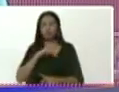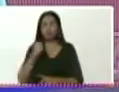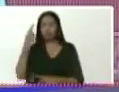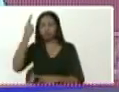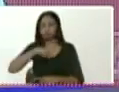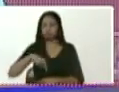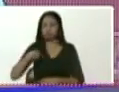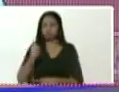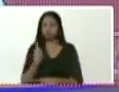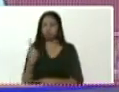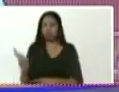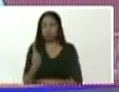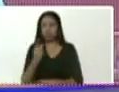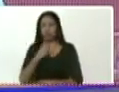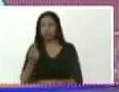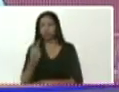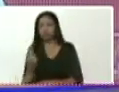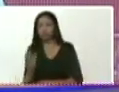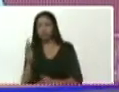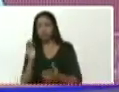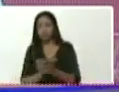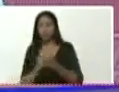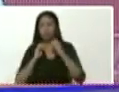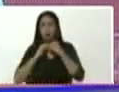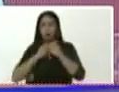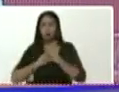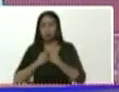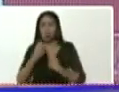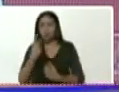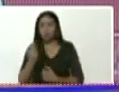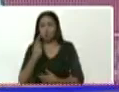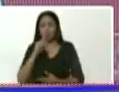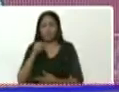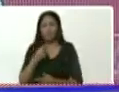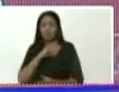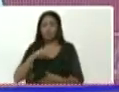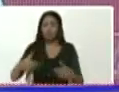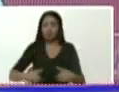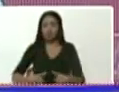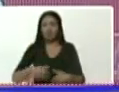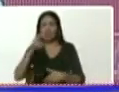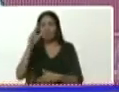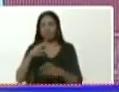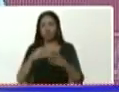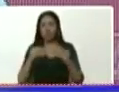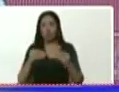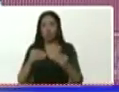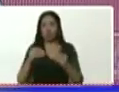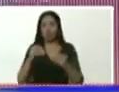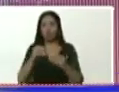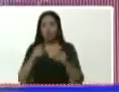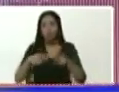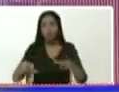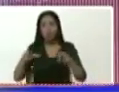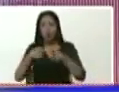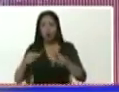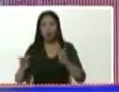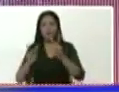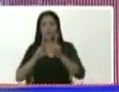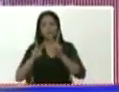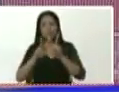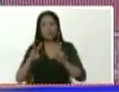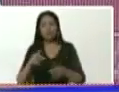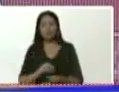físico, Aristóbulo, compañero, profesor. Yo quiero insistirle a todos los urbanismos de la gran misión Vivienda